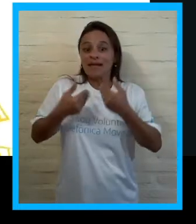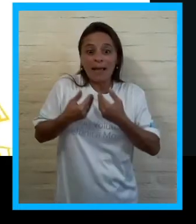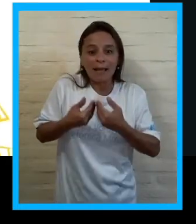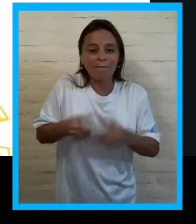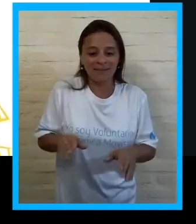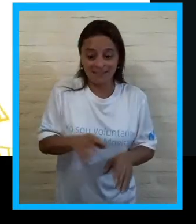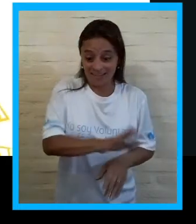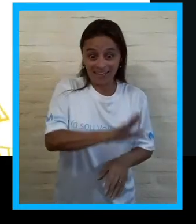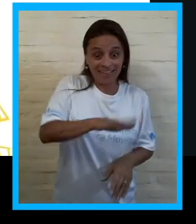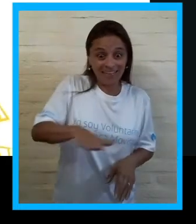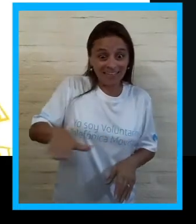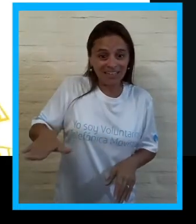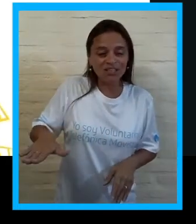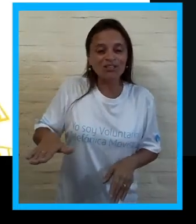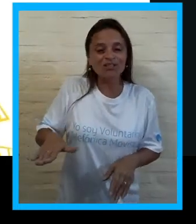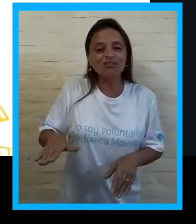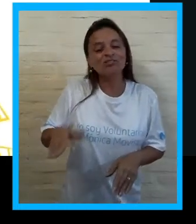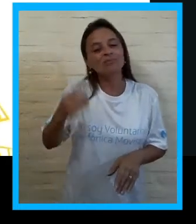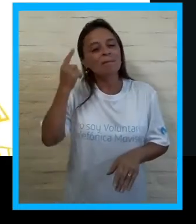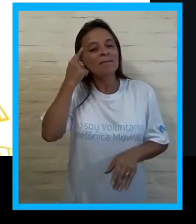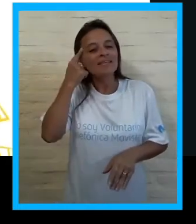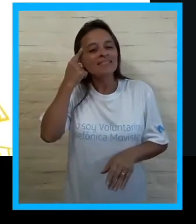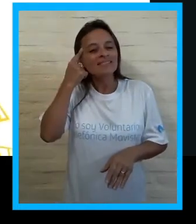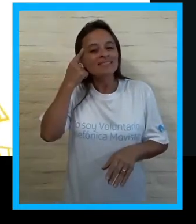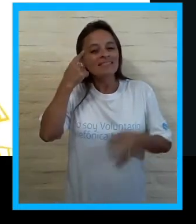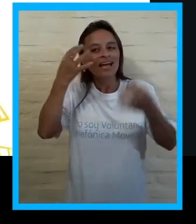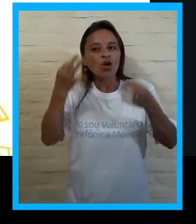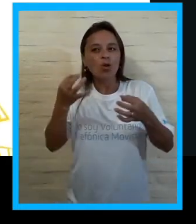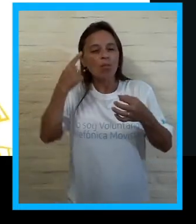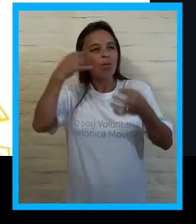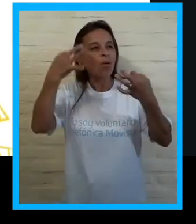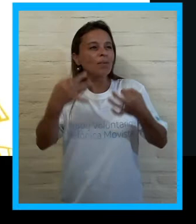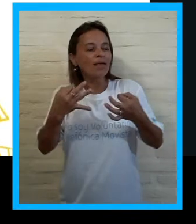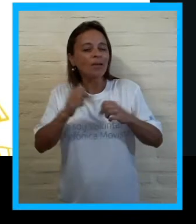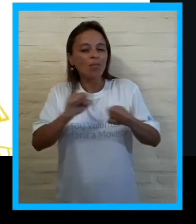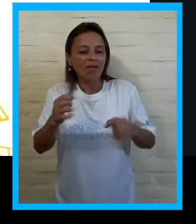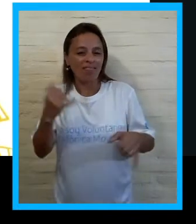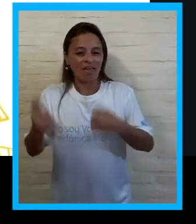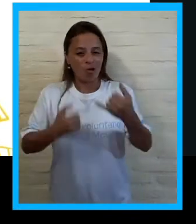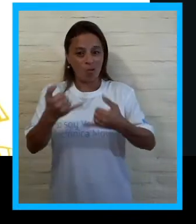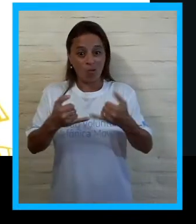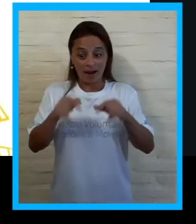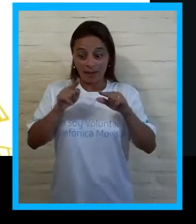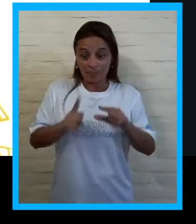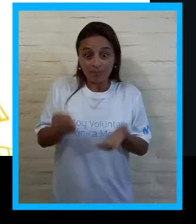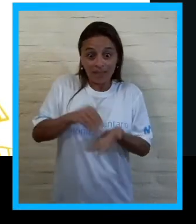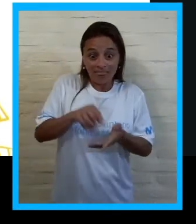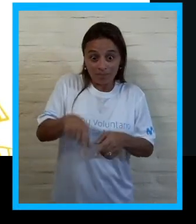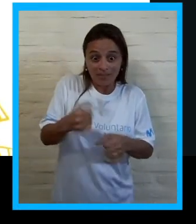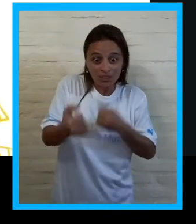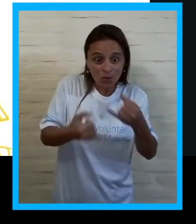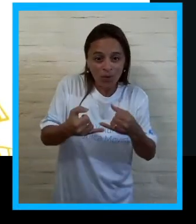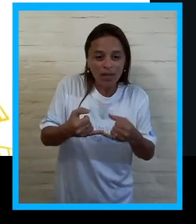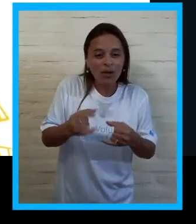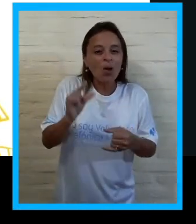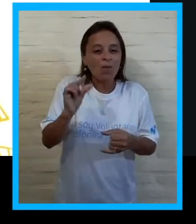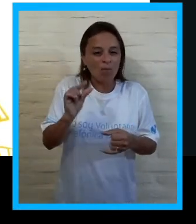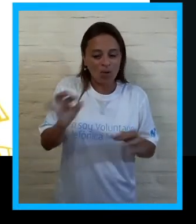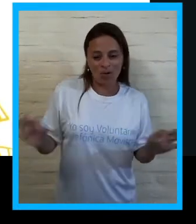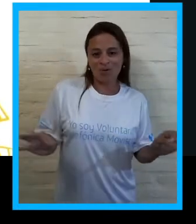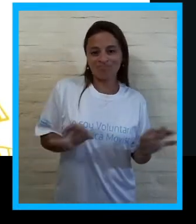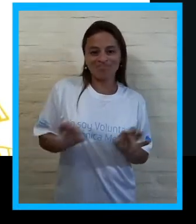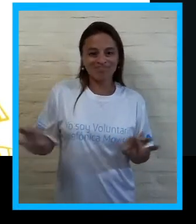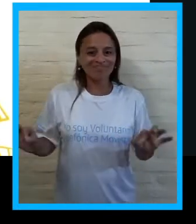iniciar a los más peques de casa en el pensamiento lógico y computacional. Este juego además tiene un poquito de